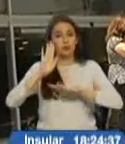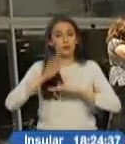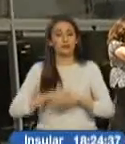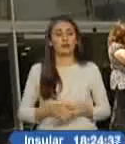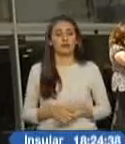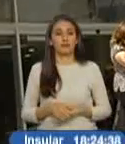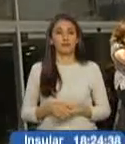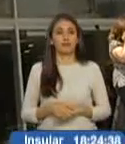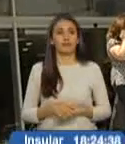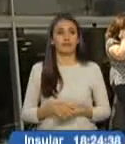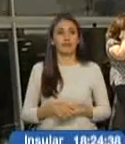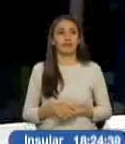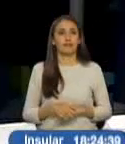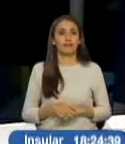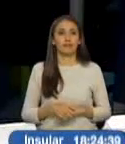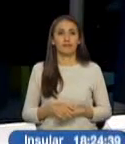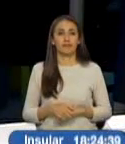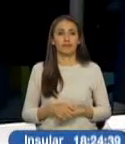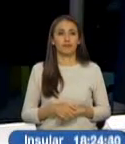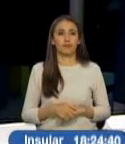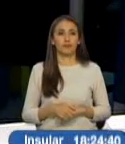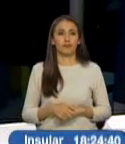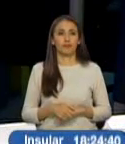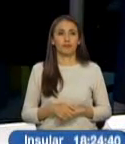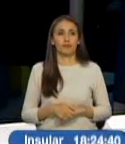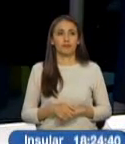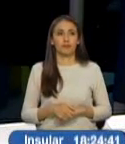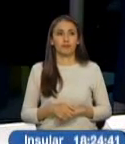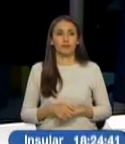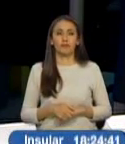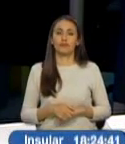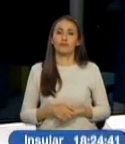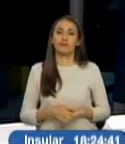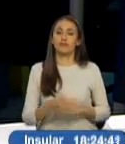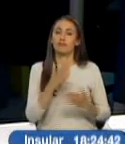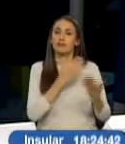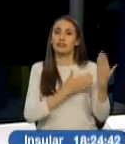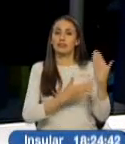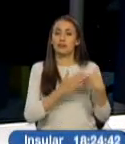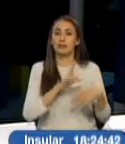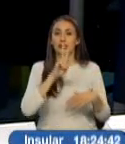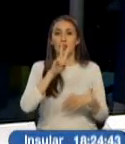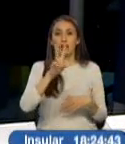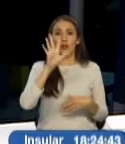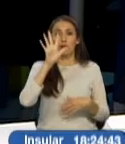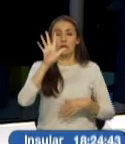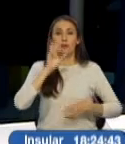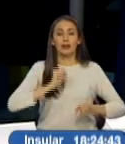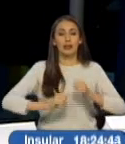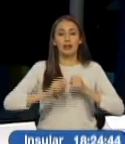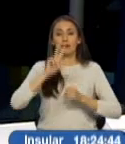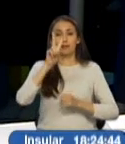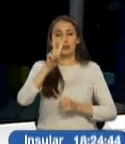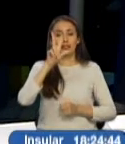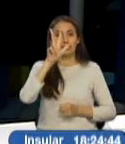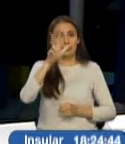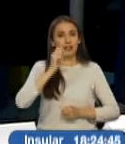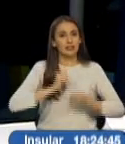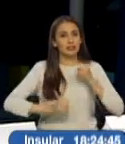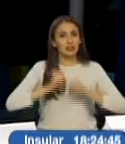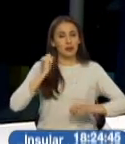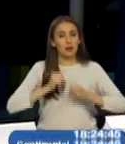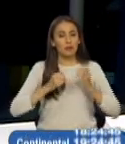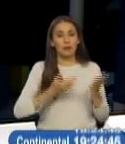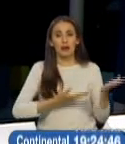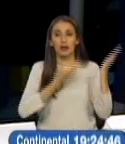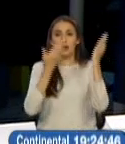García, Ecuador TV. Y este pasado 23 de mayo fue remitido a la Asamblea Nacional de parte del expresidente